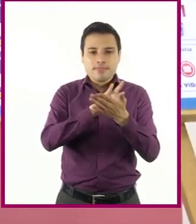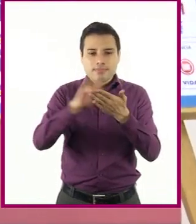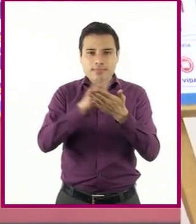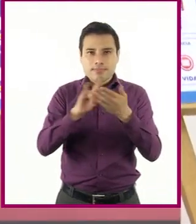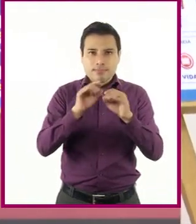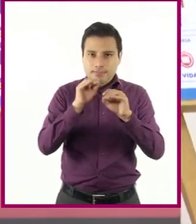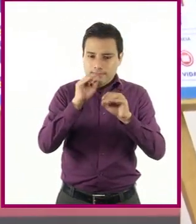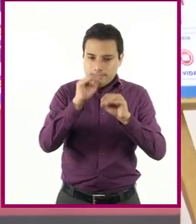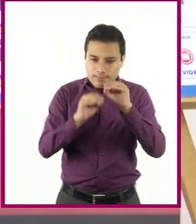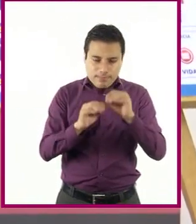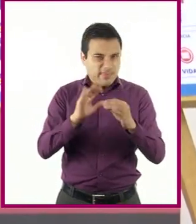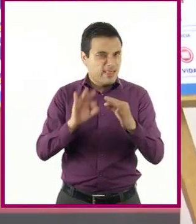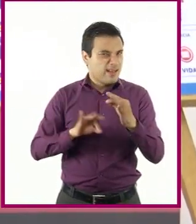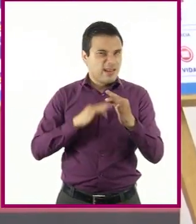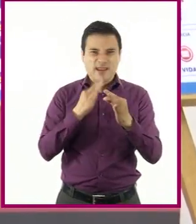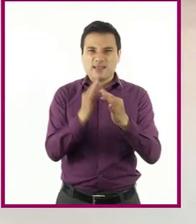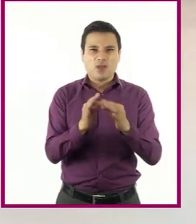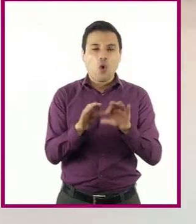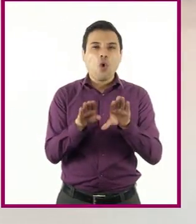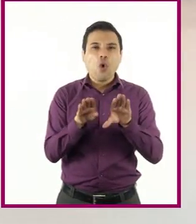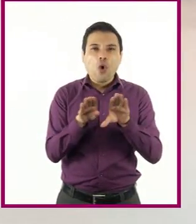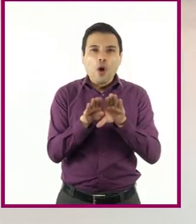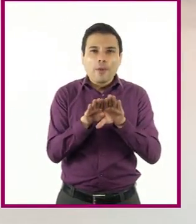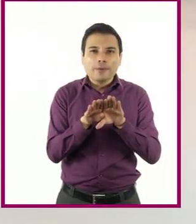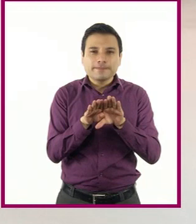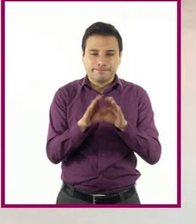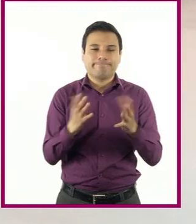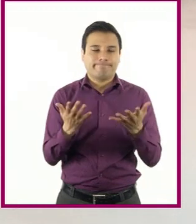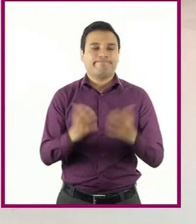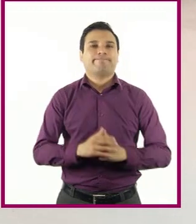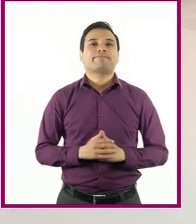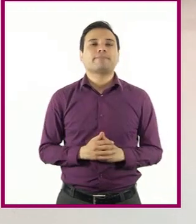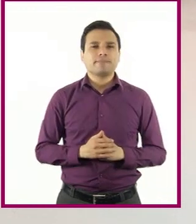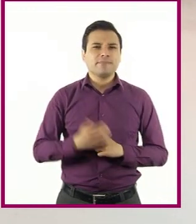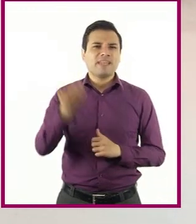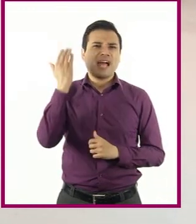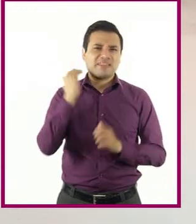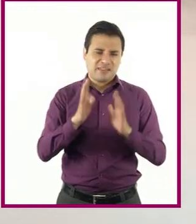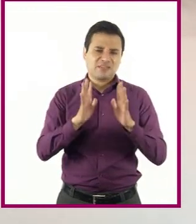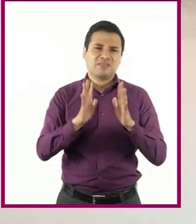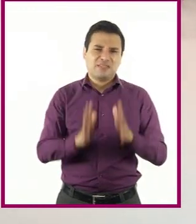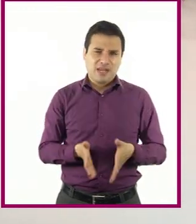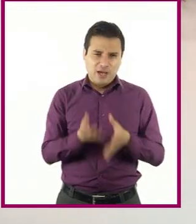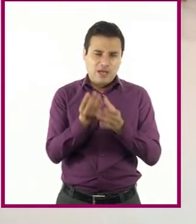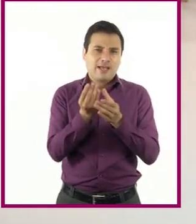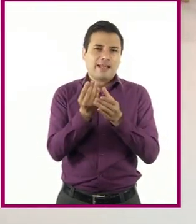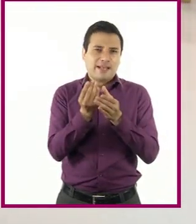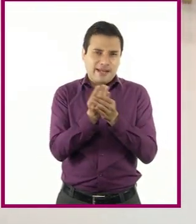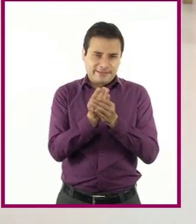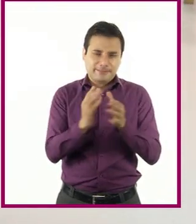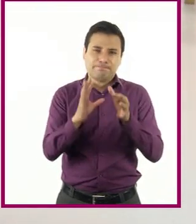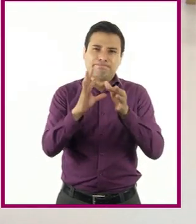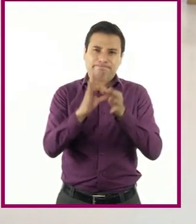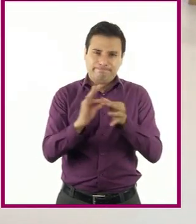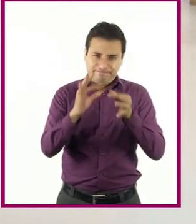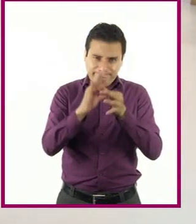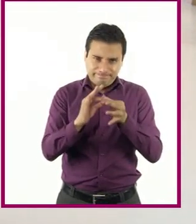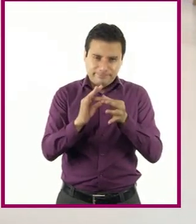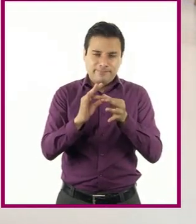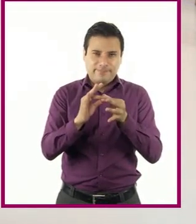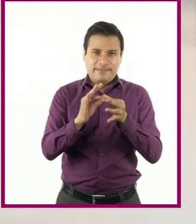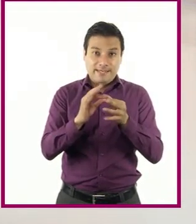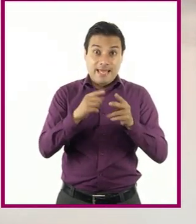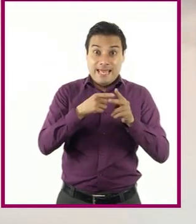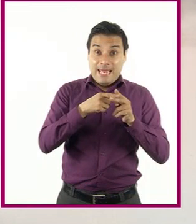de estas sesiones, conocieron el concepto, las características, los elementos y el proceso